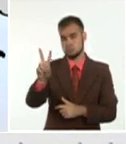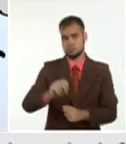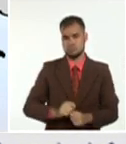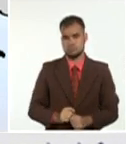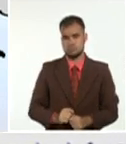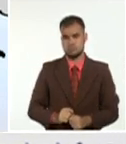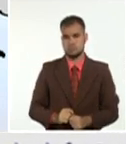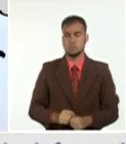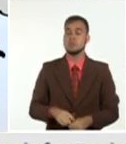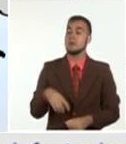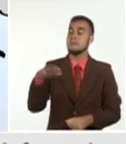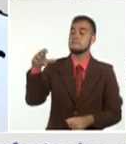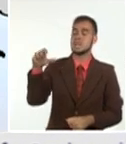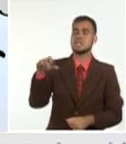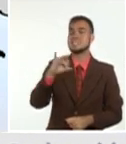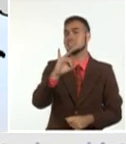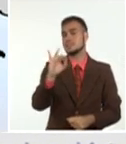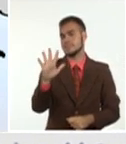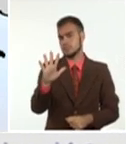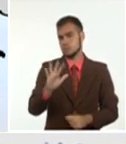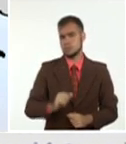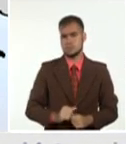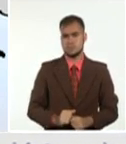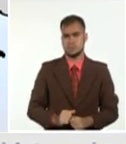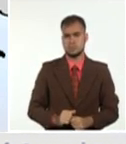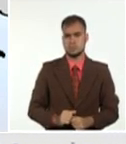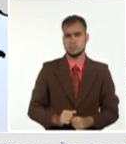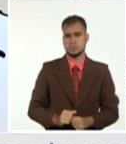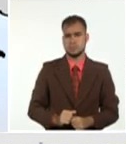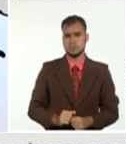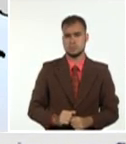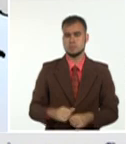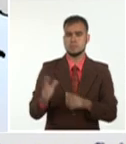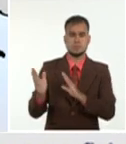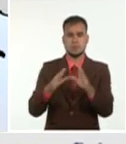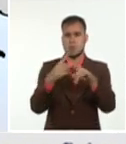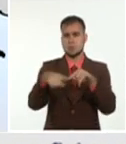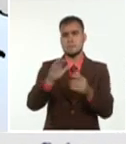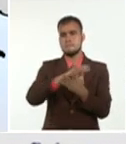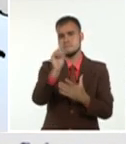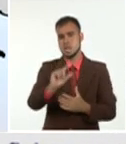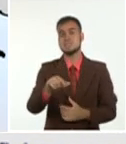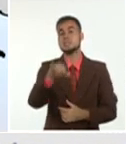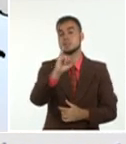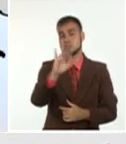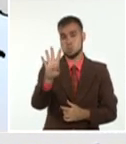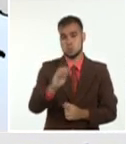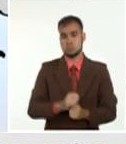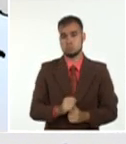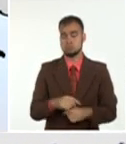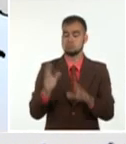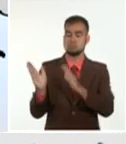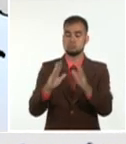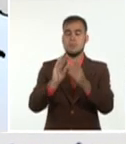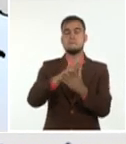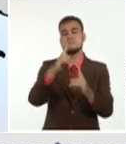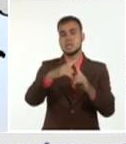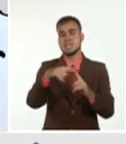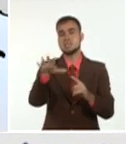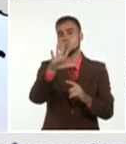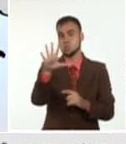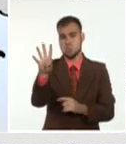Río 75, Mayabeque 64, Matanzas 54 y